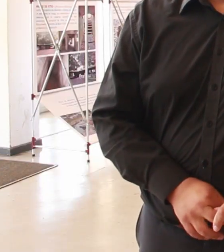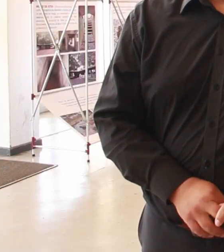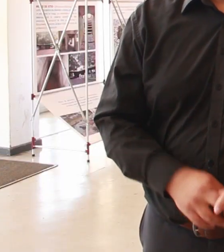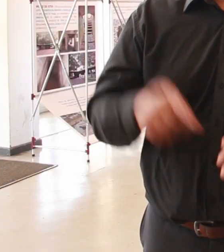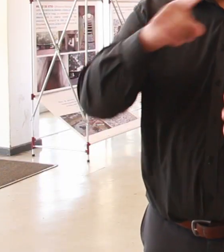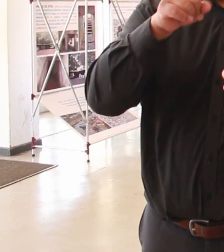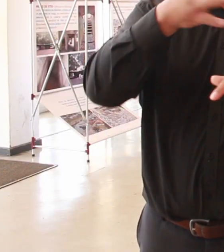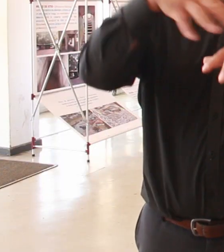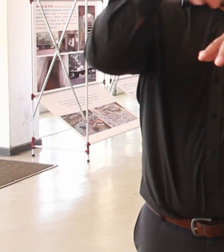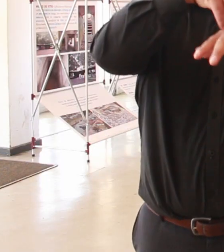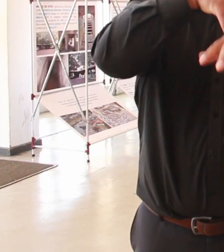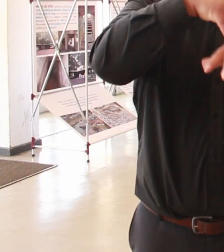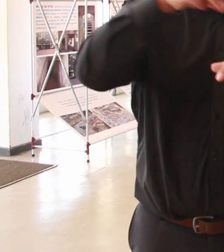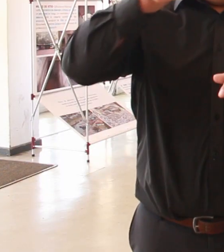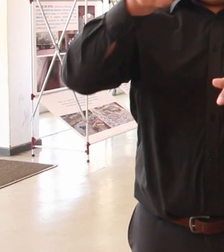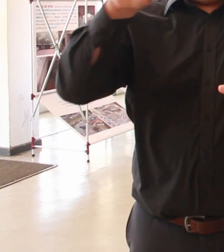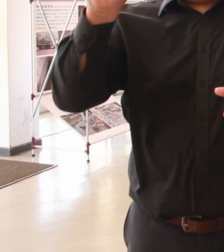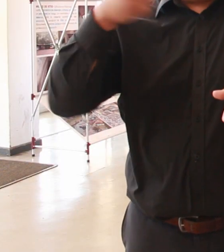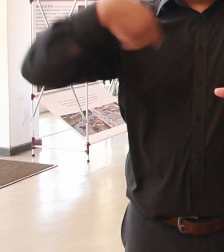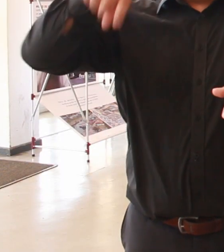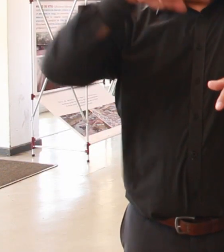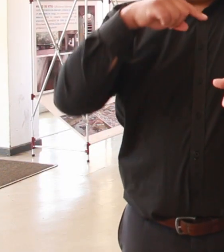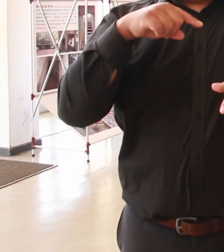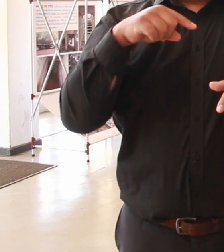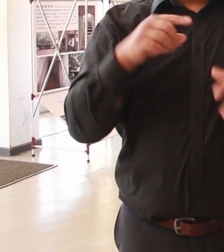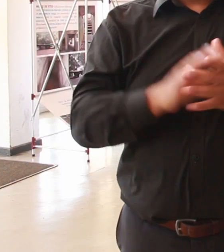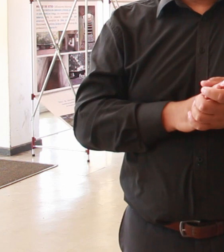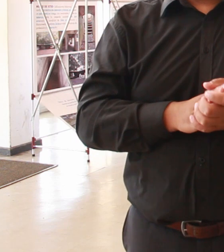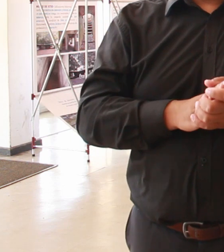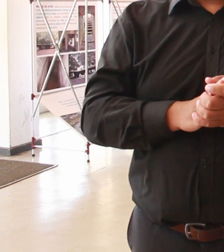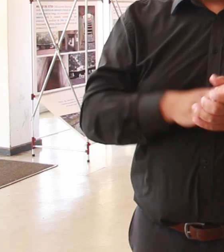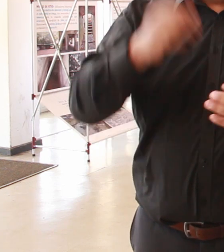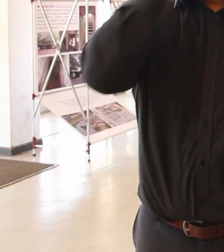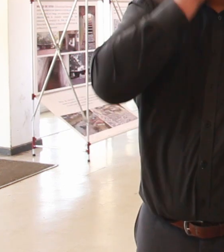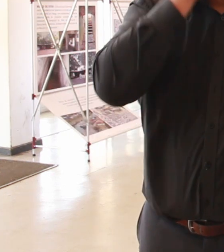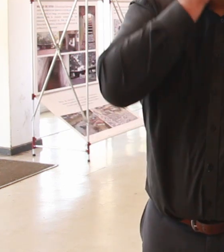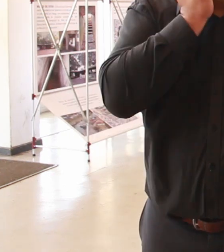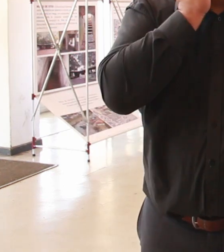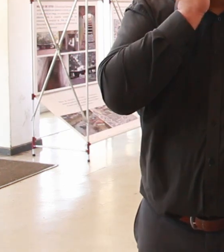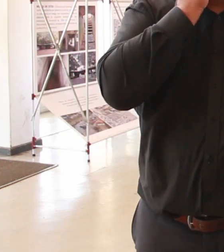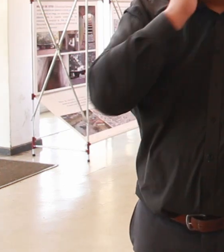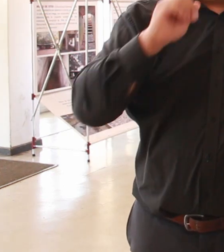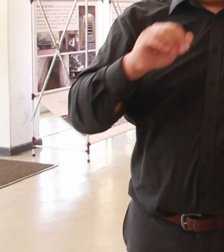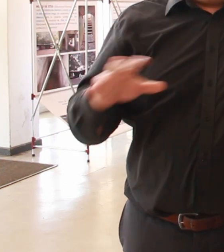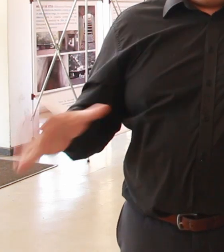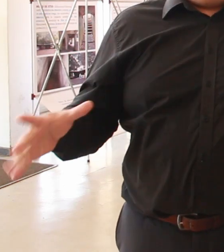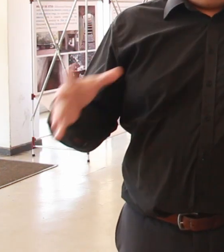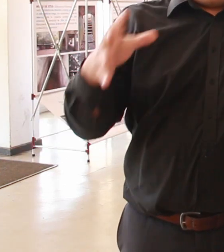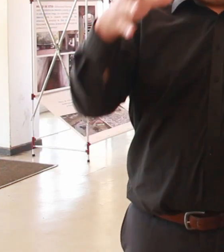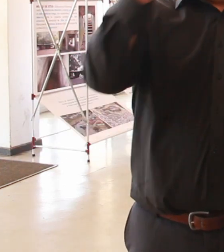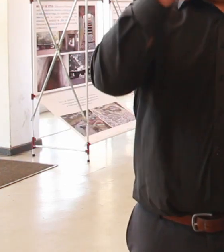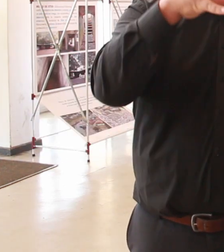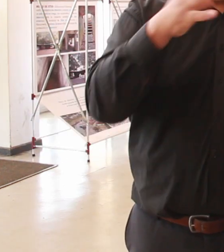Ese cerro para nosotros como comunidad es algo muy preciado, a pesar que es un pequeño montón de arena que se ve del cerro,